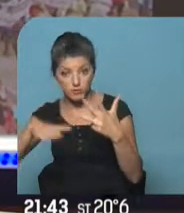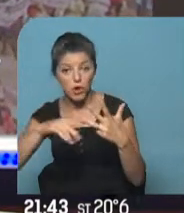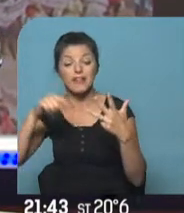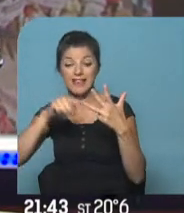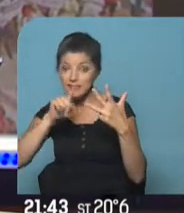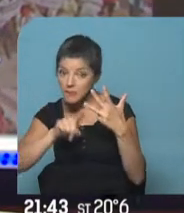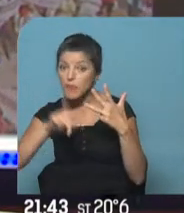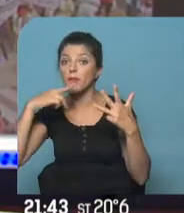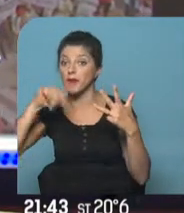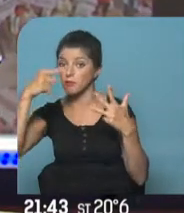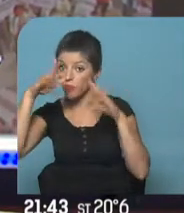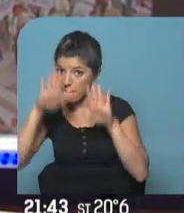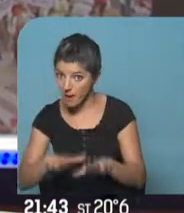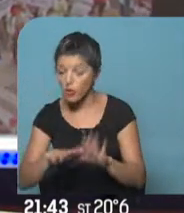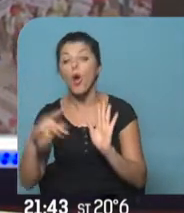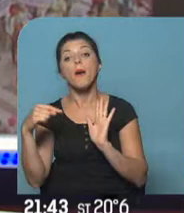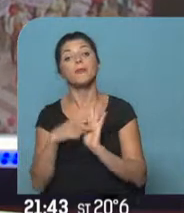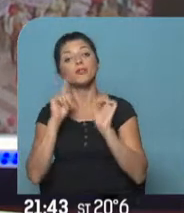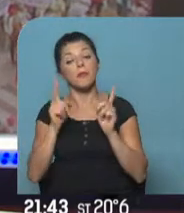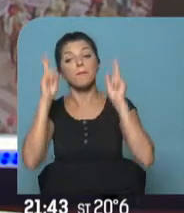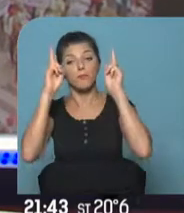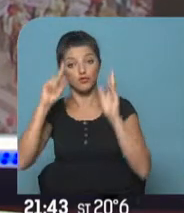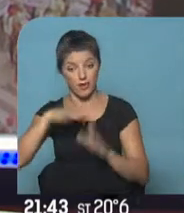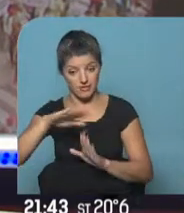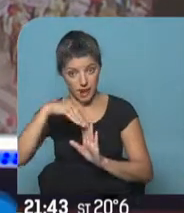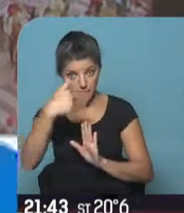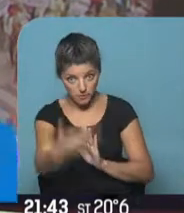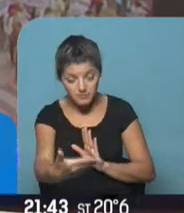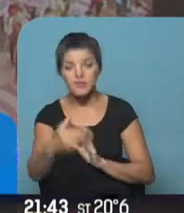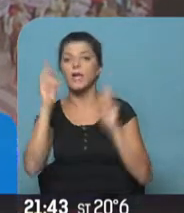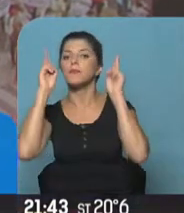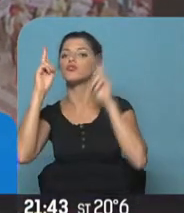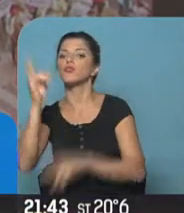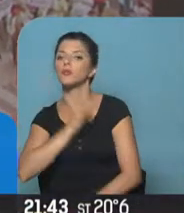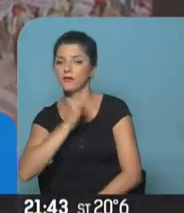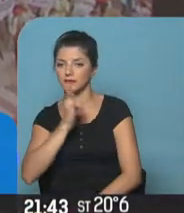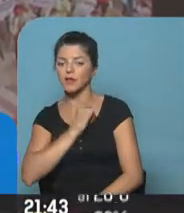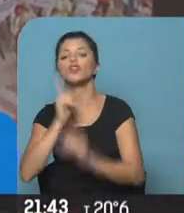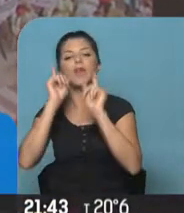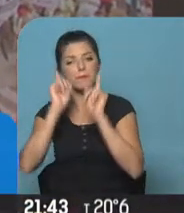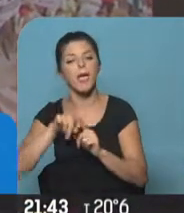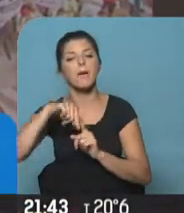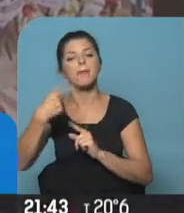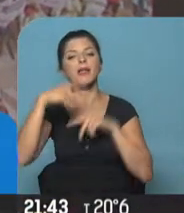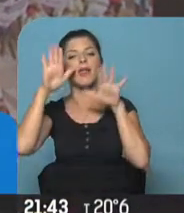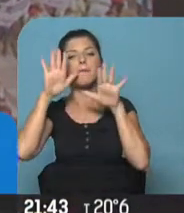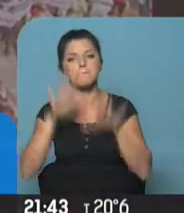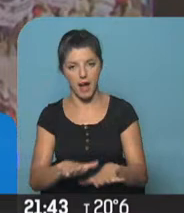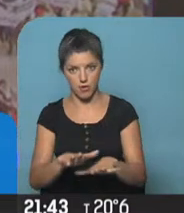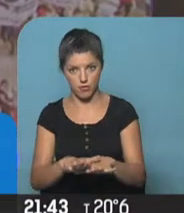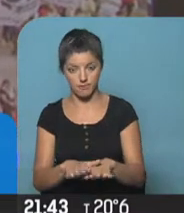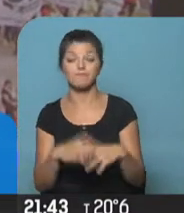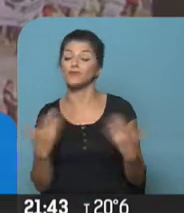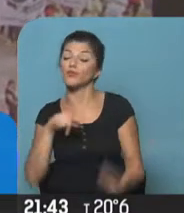además, los docentes bonaerenses convocan a paro para mañana y los profesores universitarios de CONADU han hecho lo mismo, con lo cual mañana no